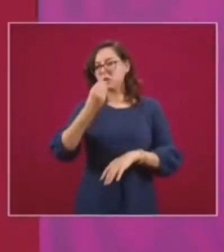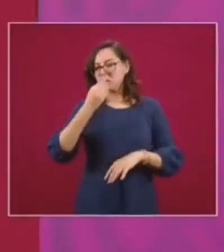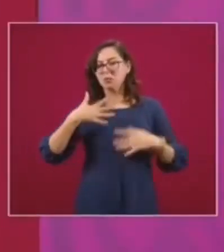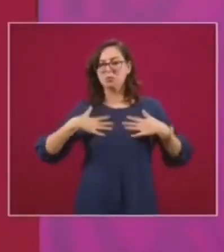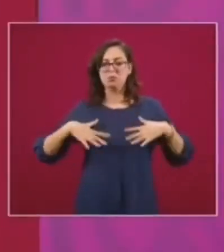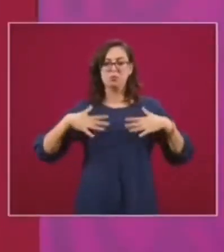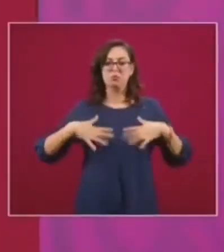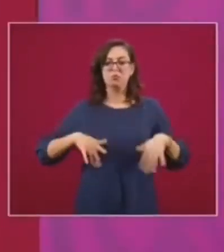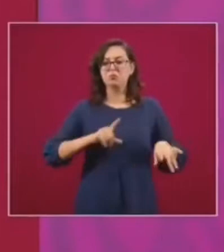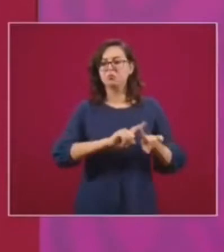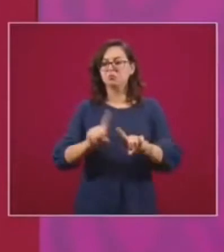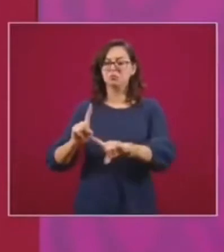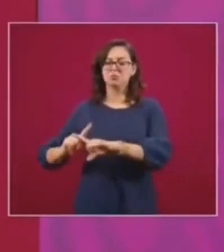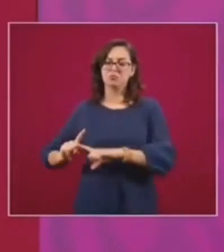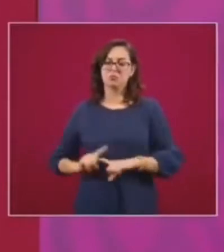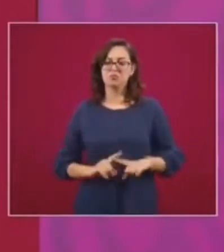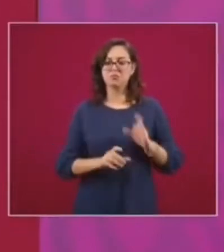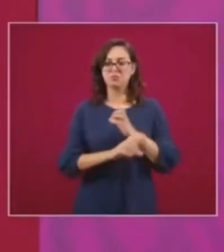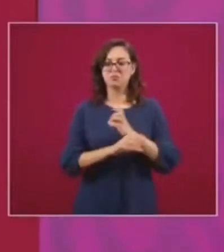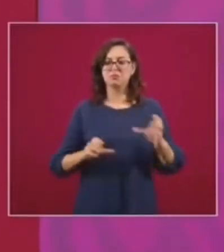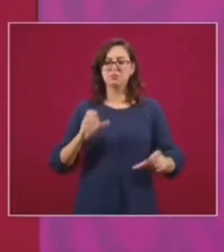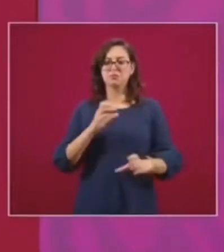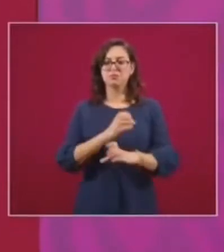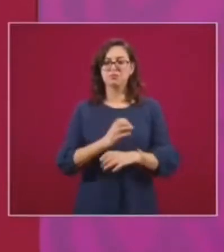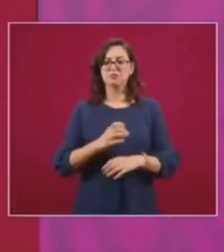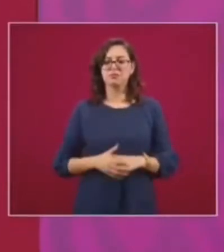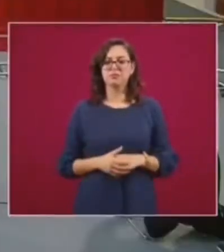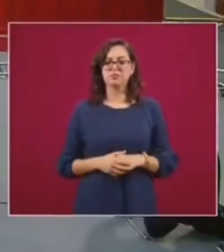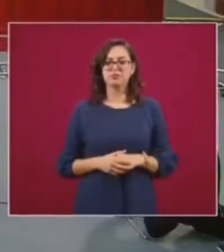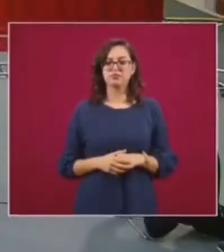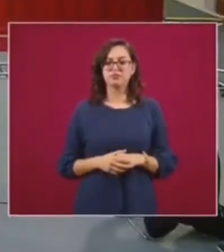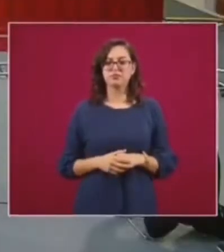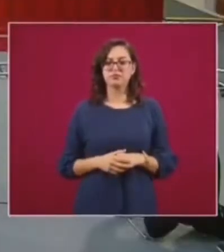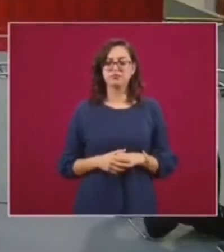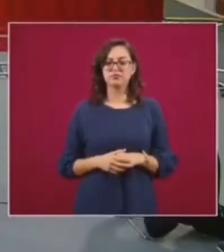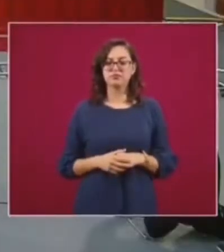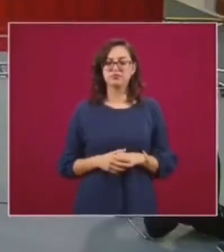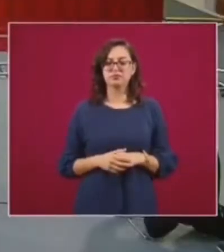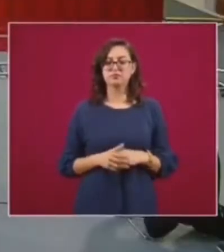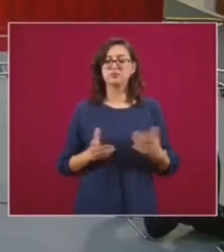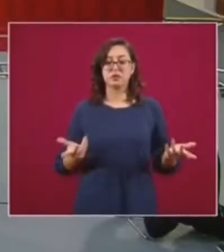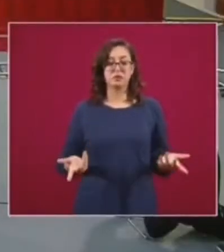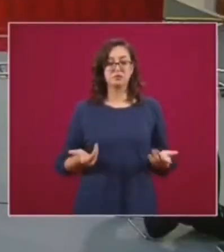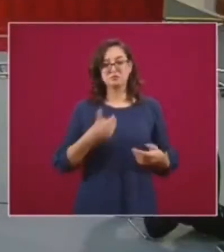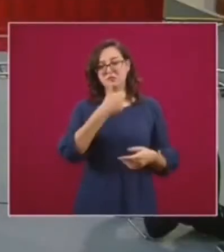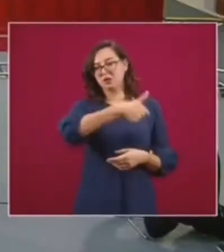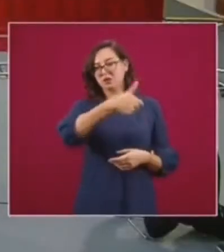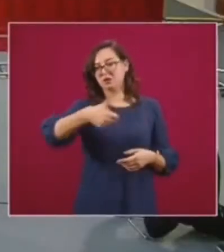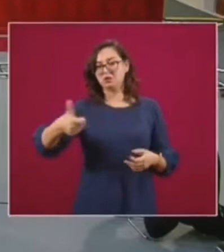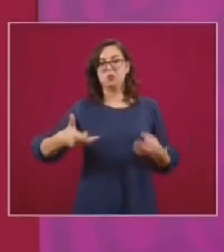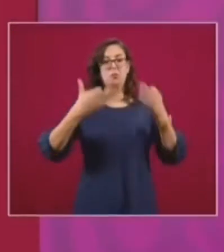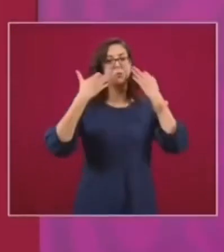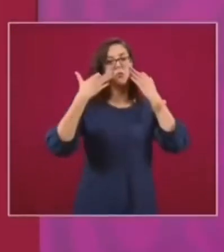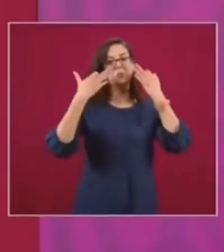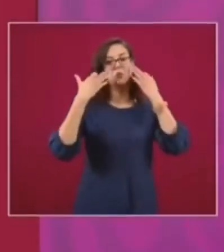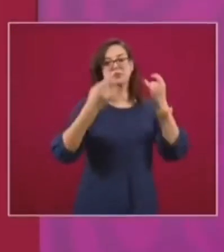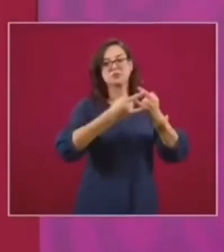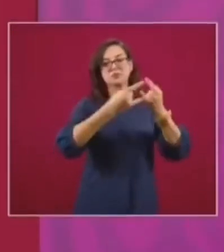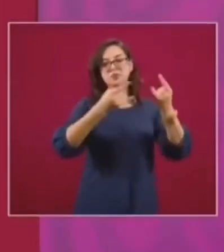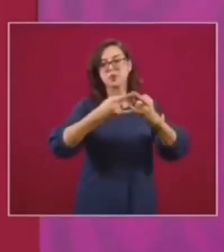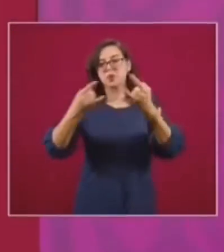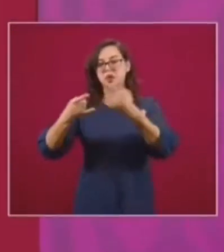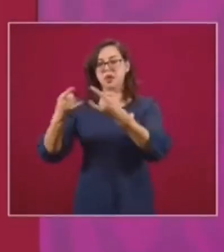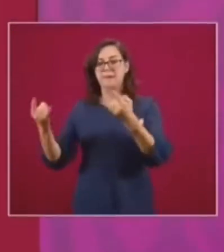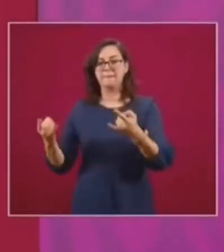necesidades elementales en general. No hay como escucharlo de propia voz de los ciudadanos,